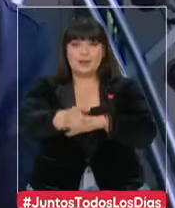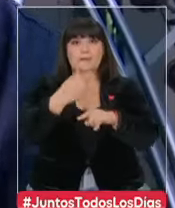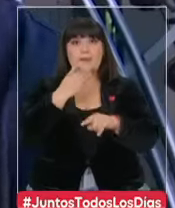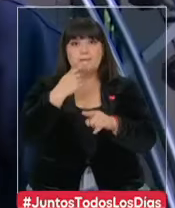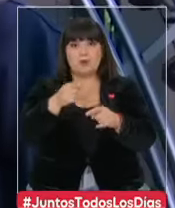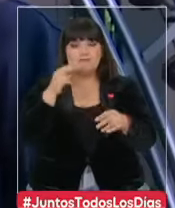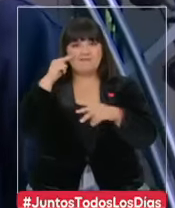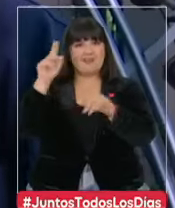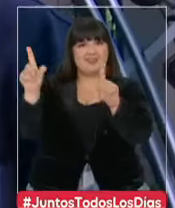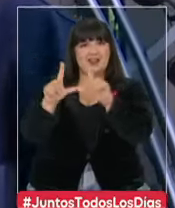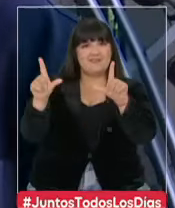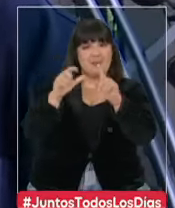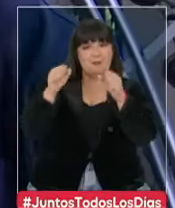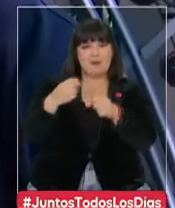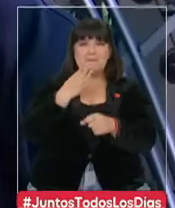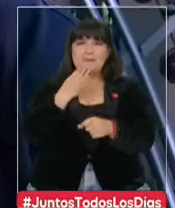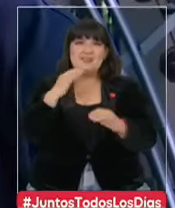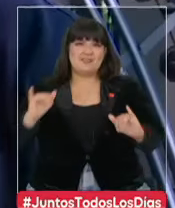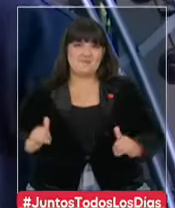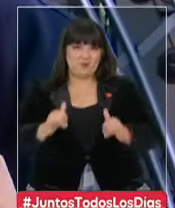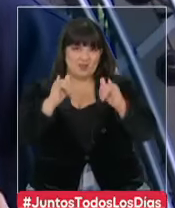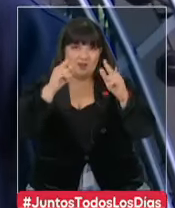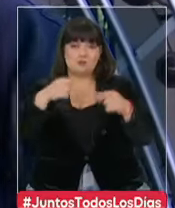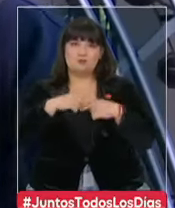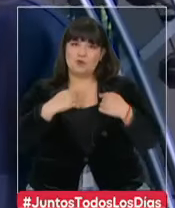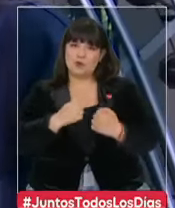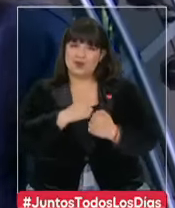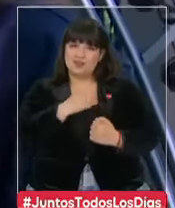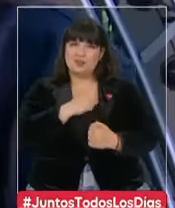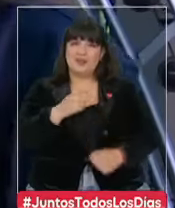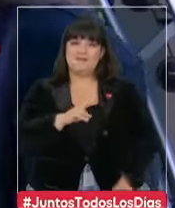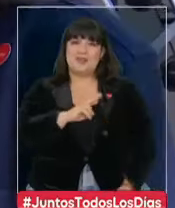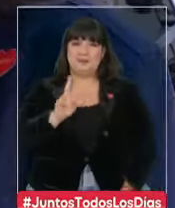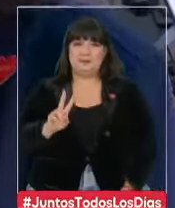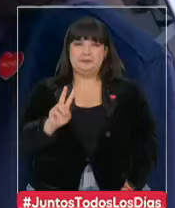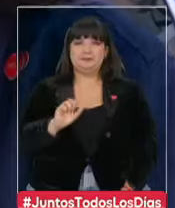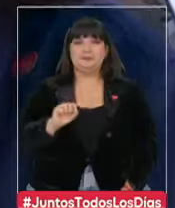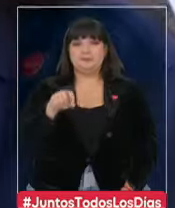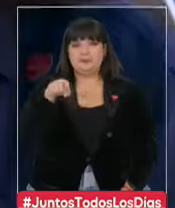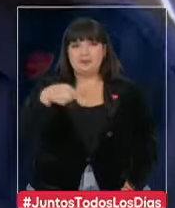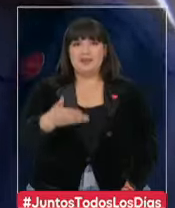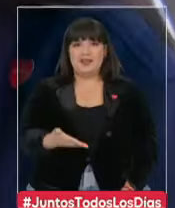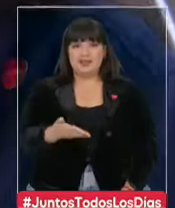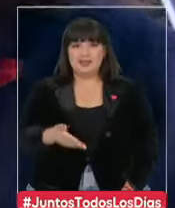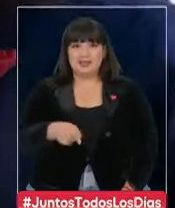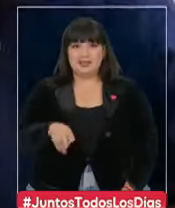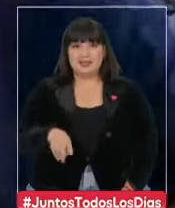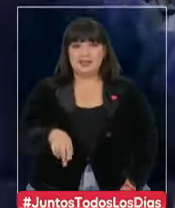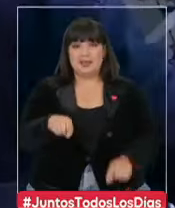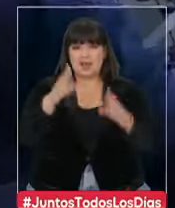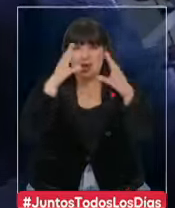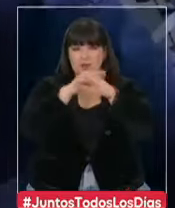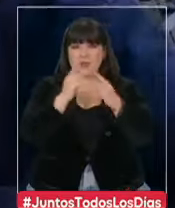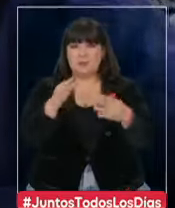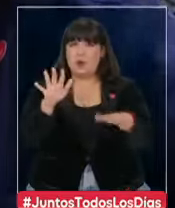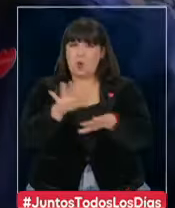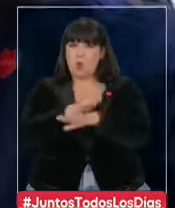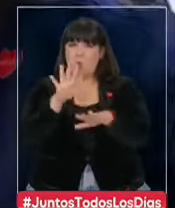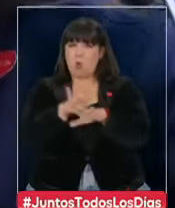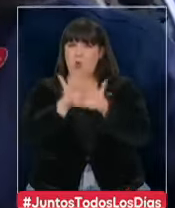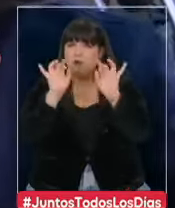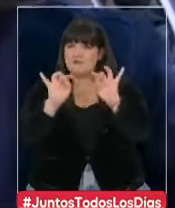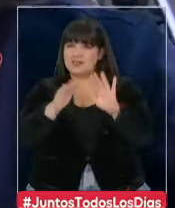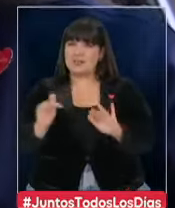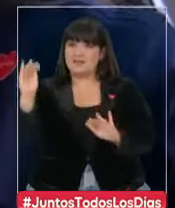para que nos vean en la televisión, puedan estar disfrutando con su corazoncito en Viña del Mar. Alcaldesa, aquí mismo para la noche se espera un show, pero